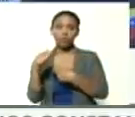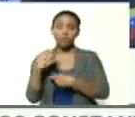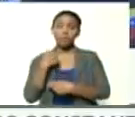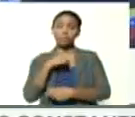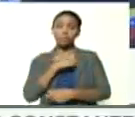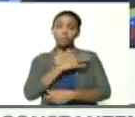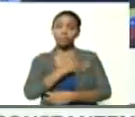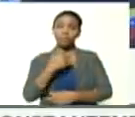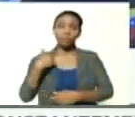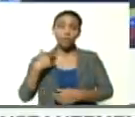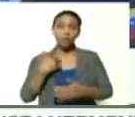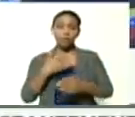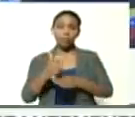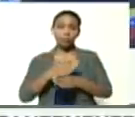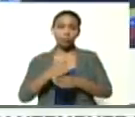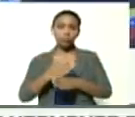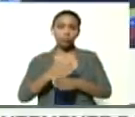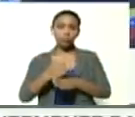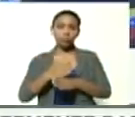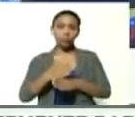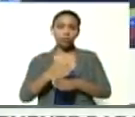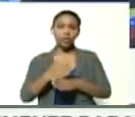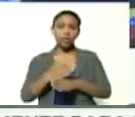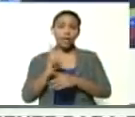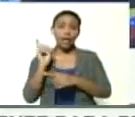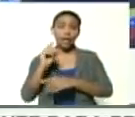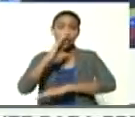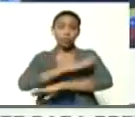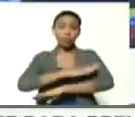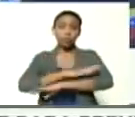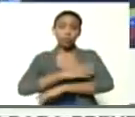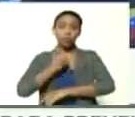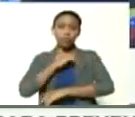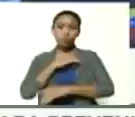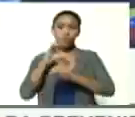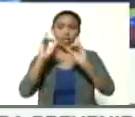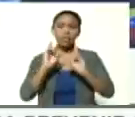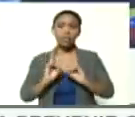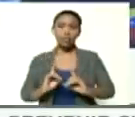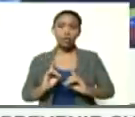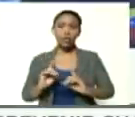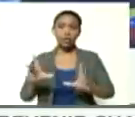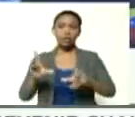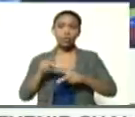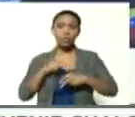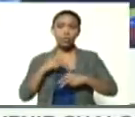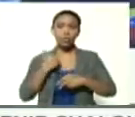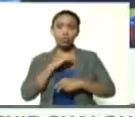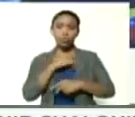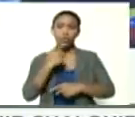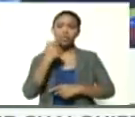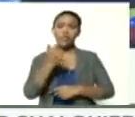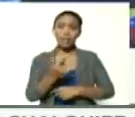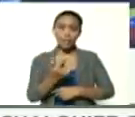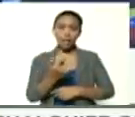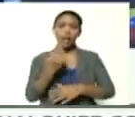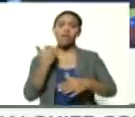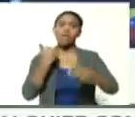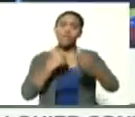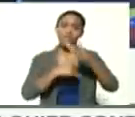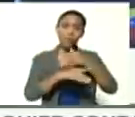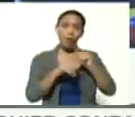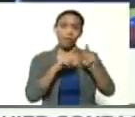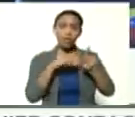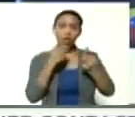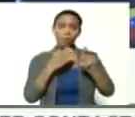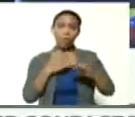Nosotros queríamos compartir estas acciones que hemos tomado, también decirles que vamos a, así como